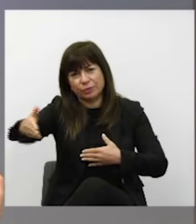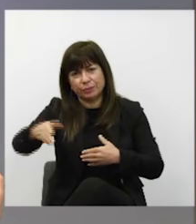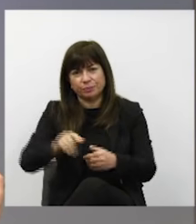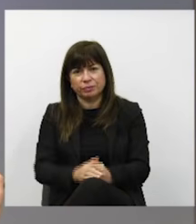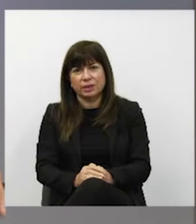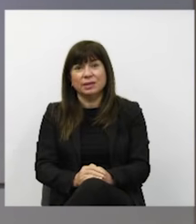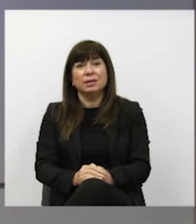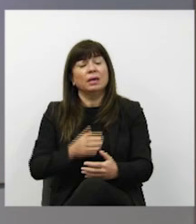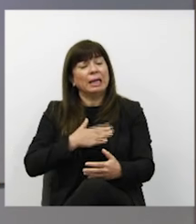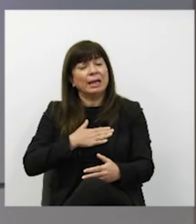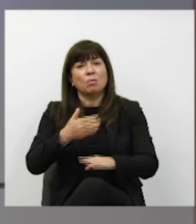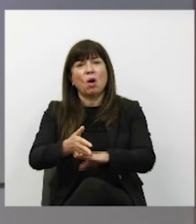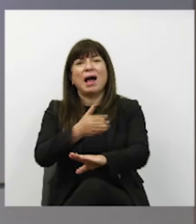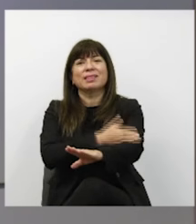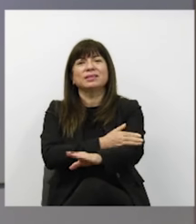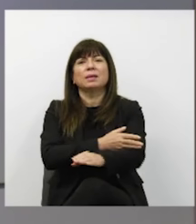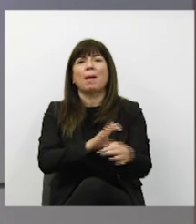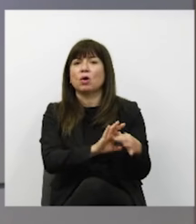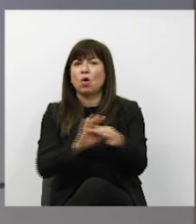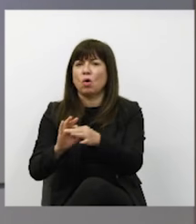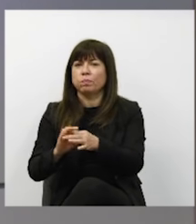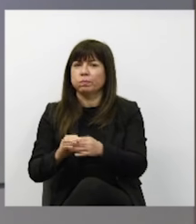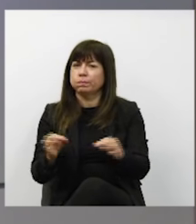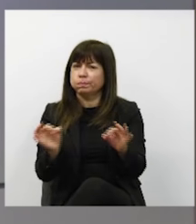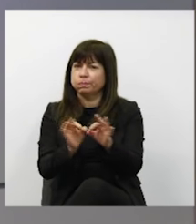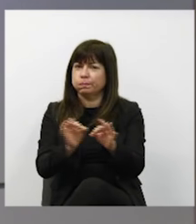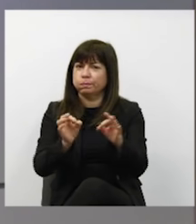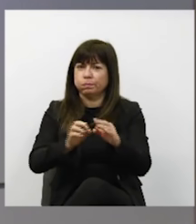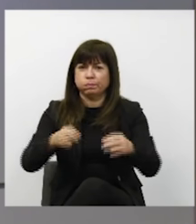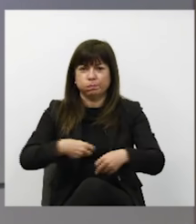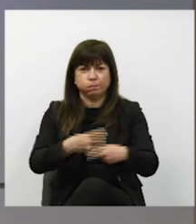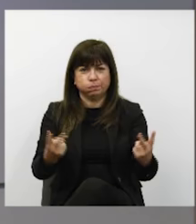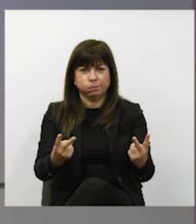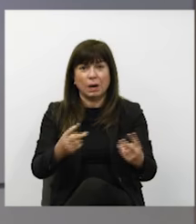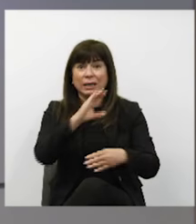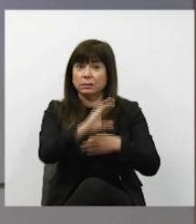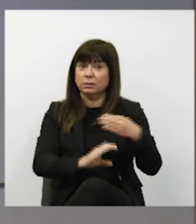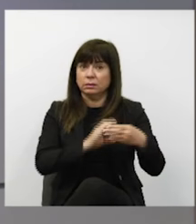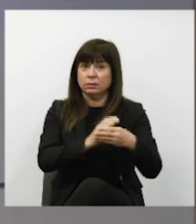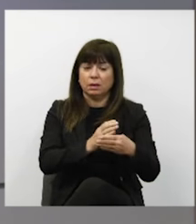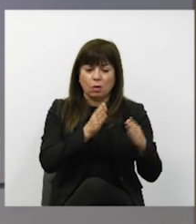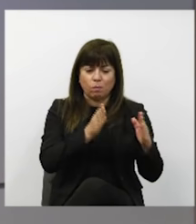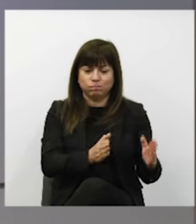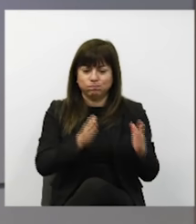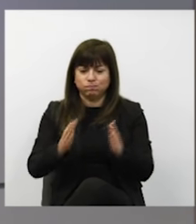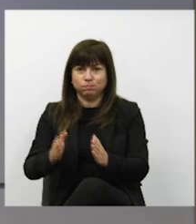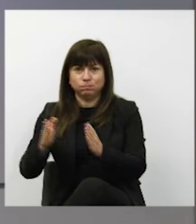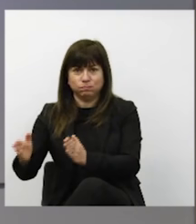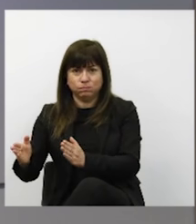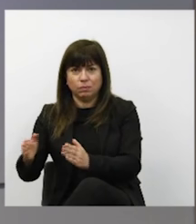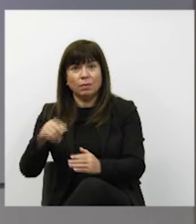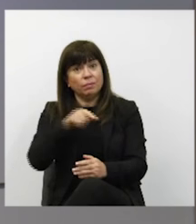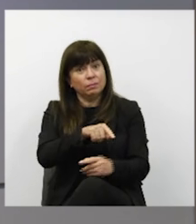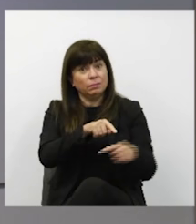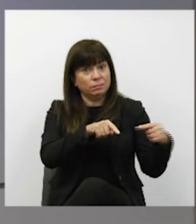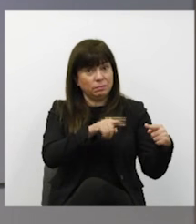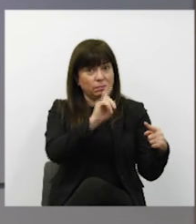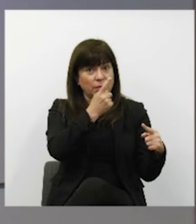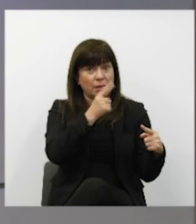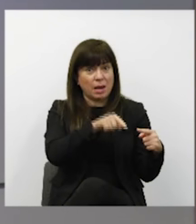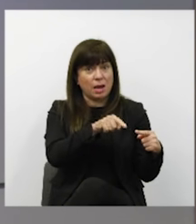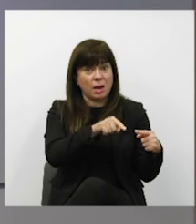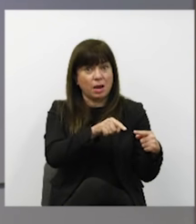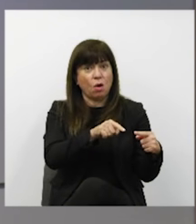contenidos, y por eso hemos armado este ciclo que tiene básicamente cuatro partes que son eslabones de una misma cadena. Primero, debatir sobre